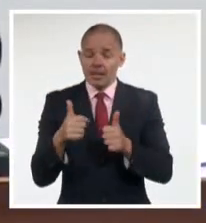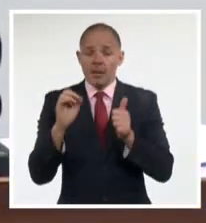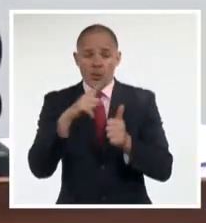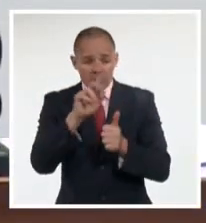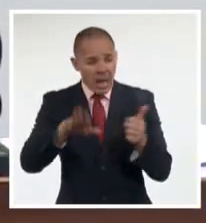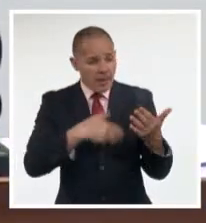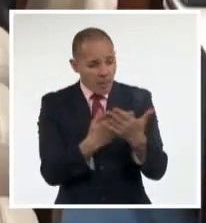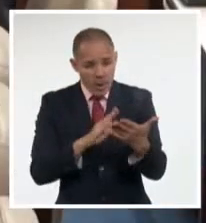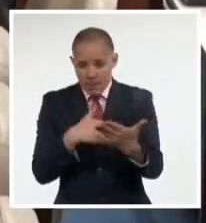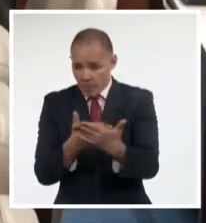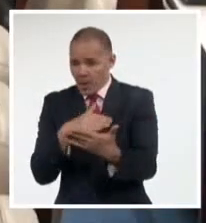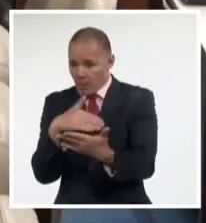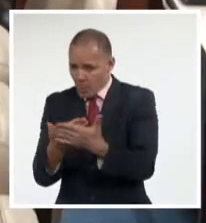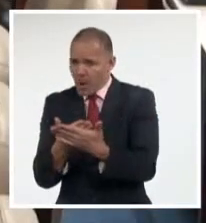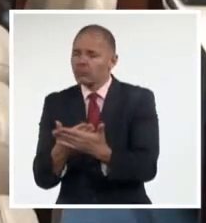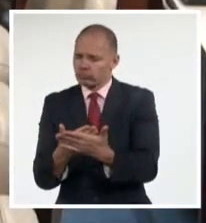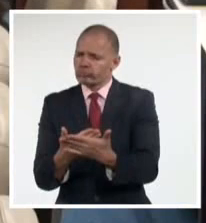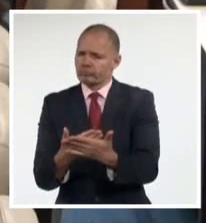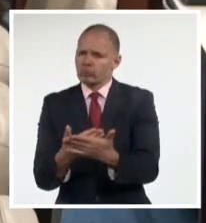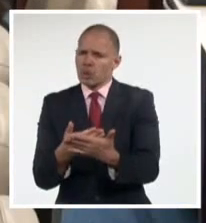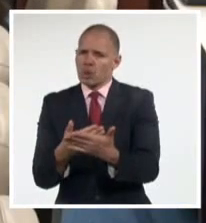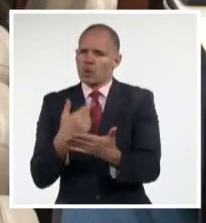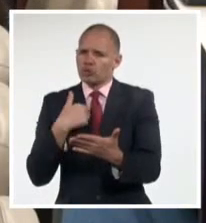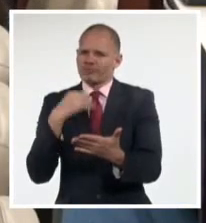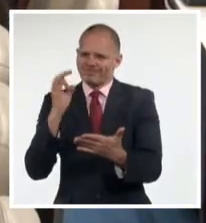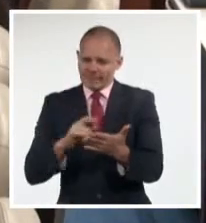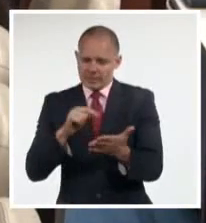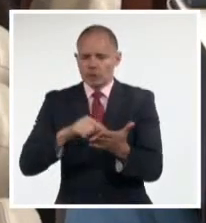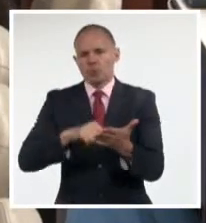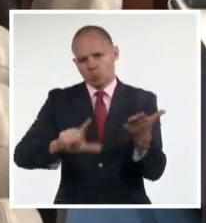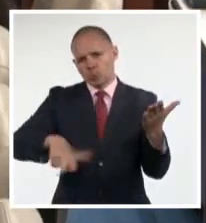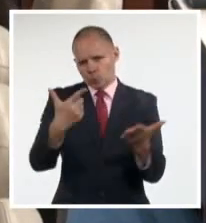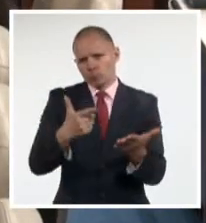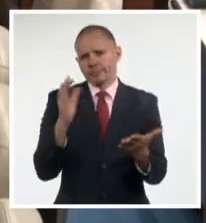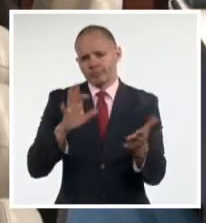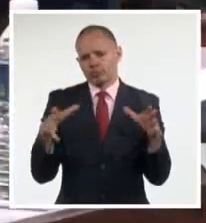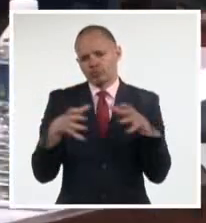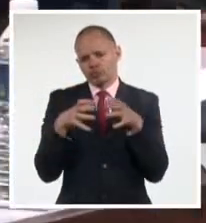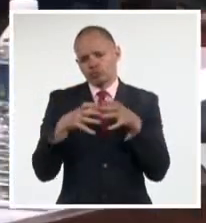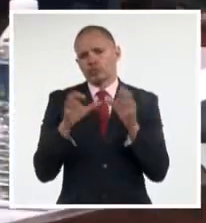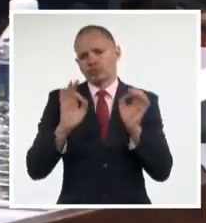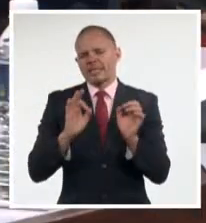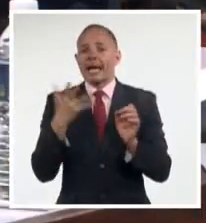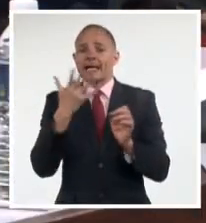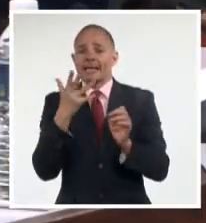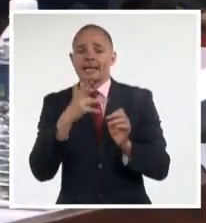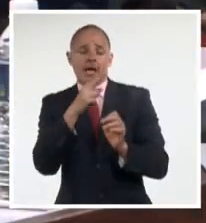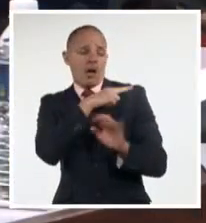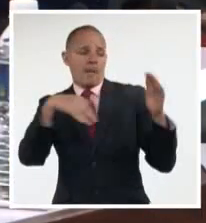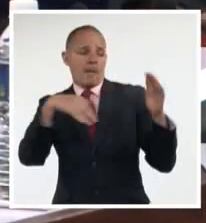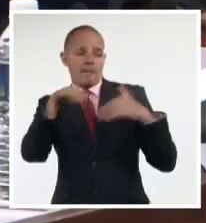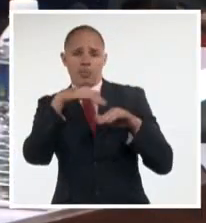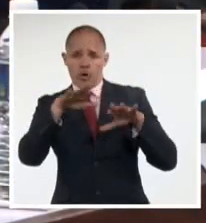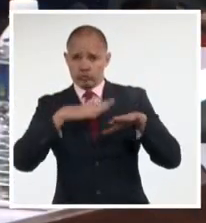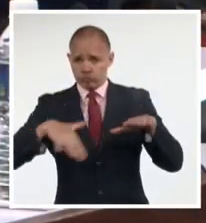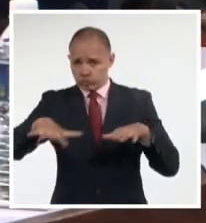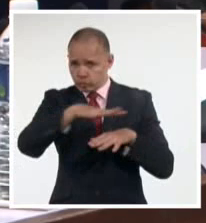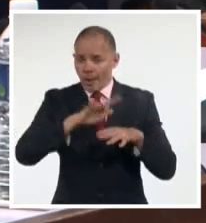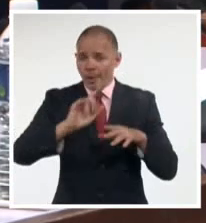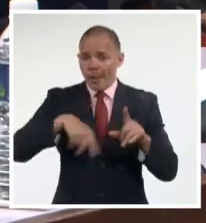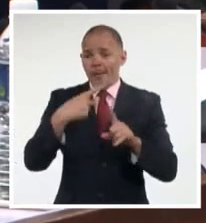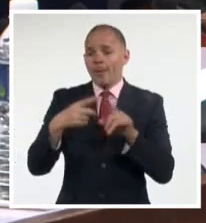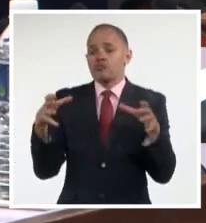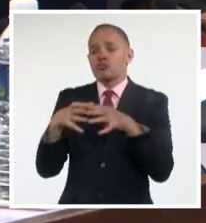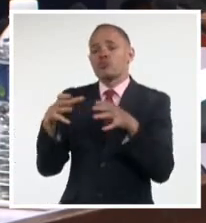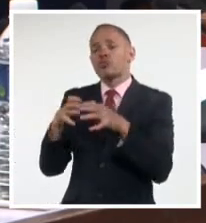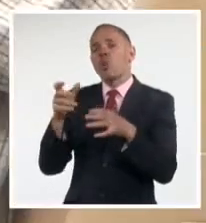propuestas y recomendaciones serán tenidas en cuenta tanto por el Comité Ejecutivo del Consejo de Ministros como por el grupo que elabora la política y la